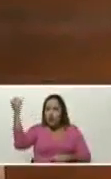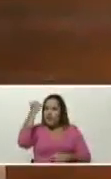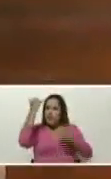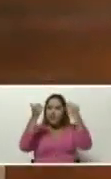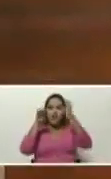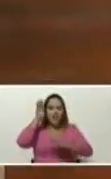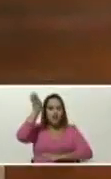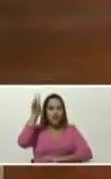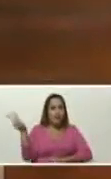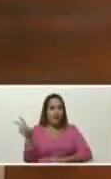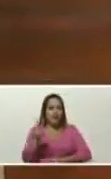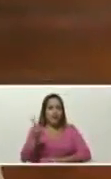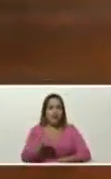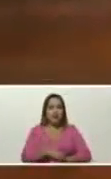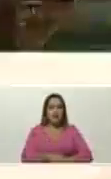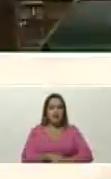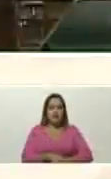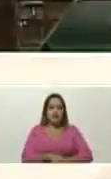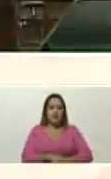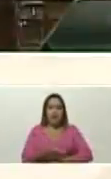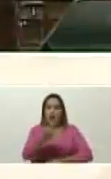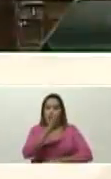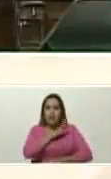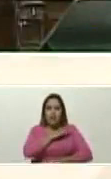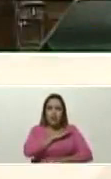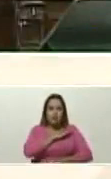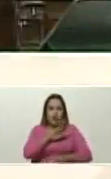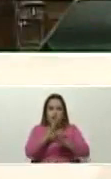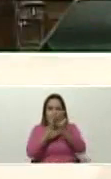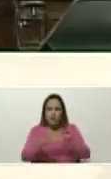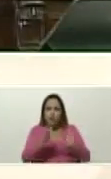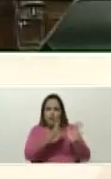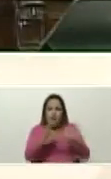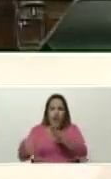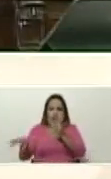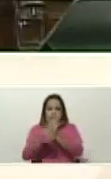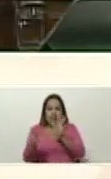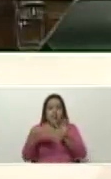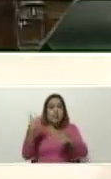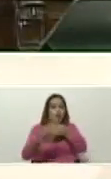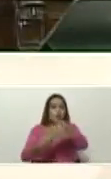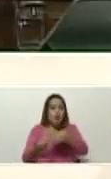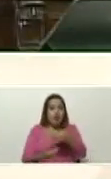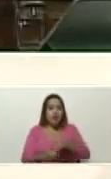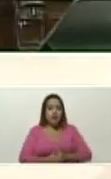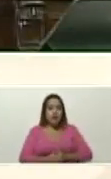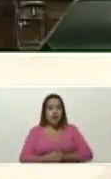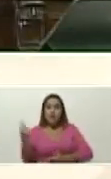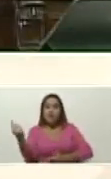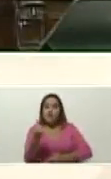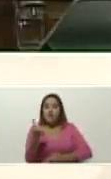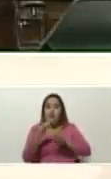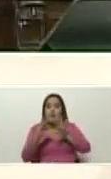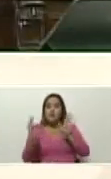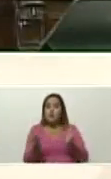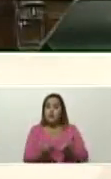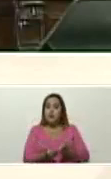Venezuela? Que íbamos a tener una estructura jurídica revolucionaria, única en el